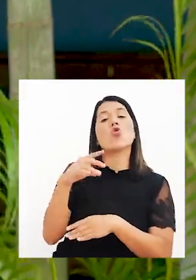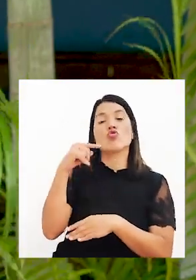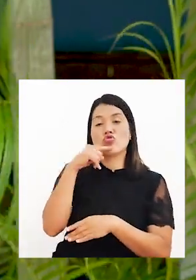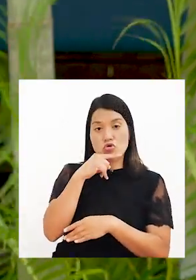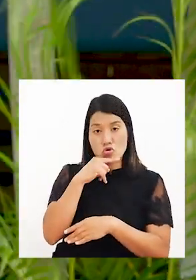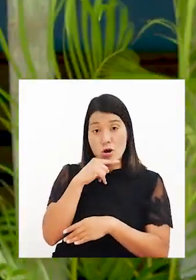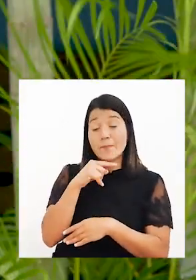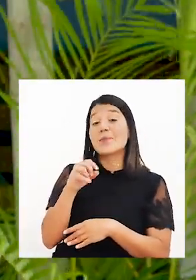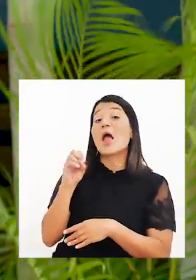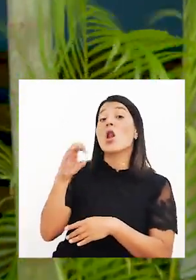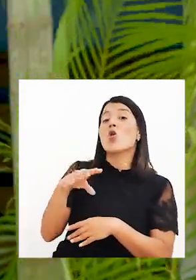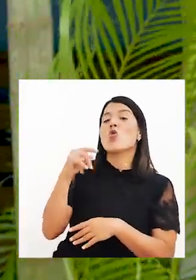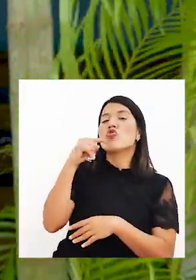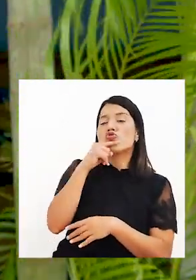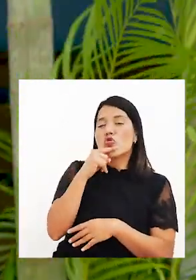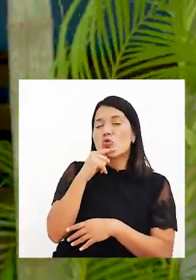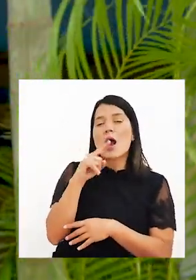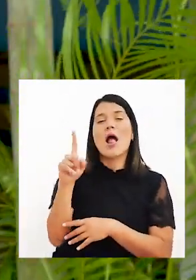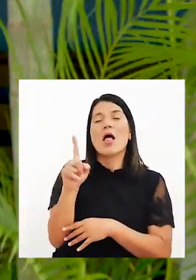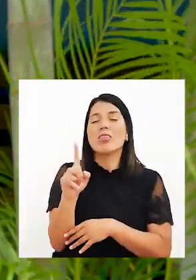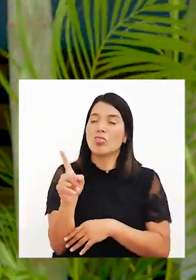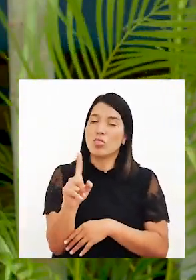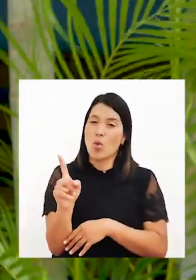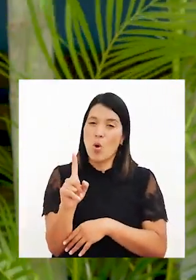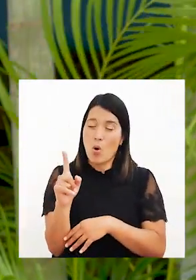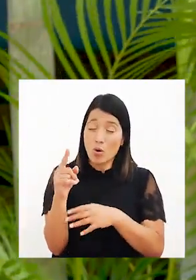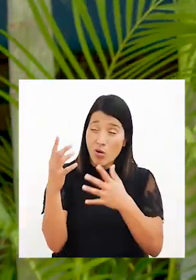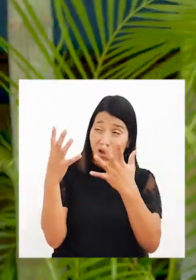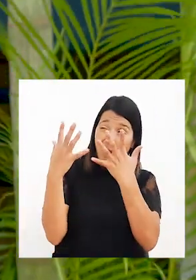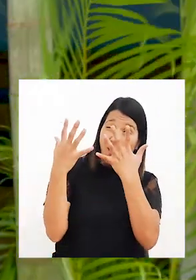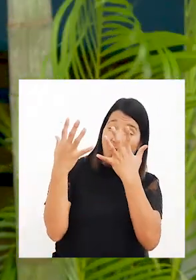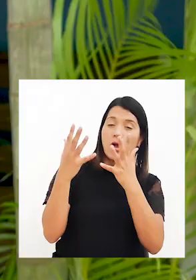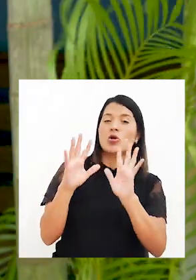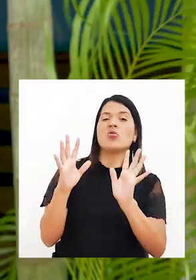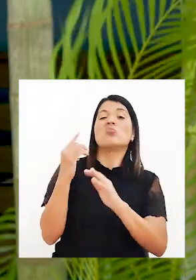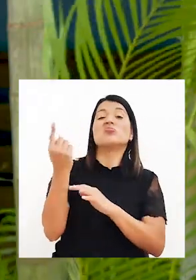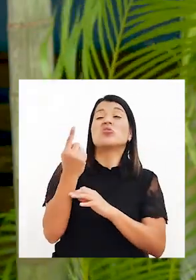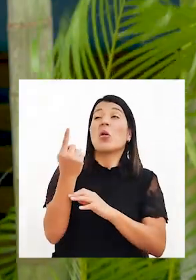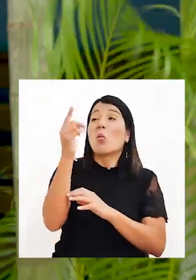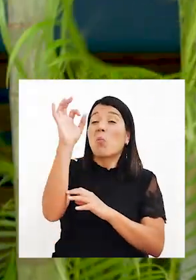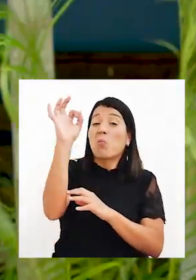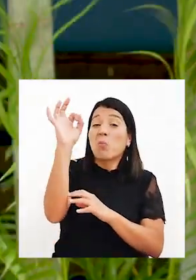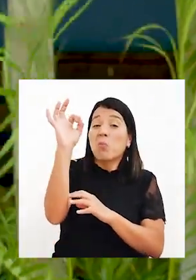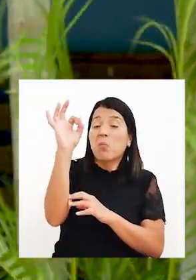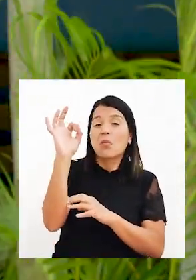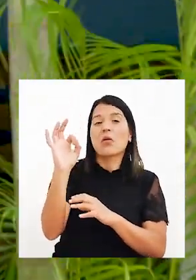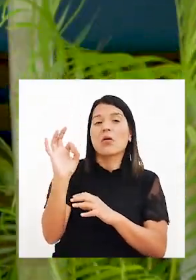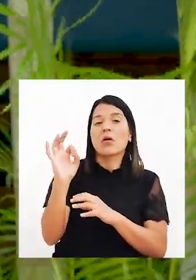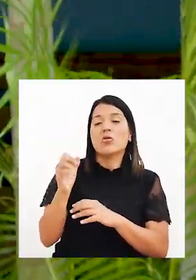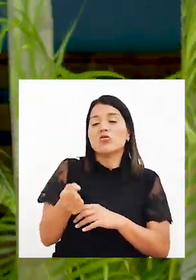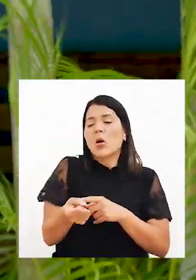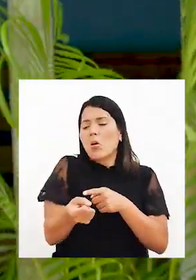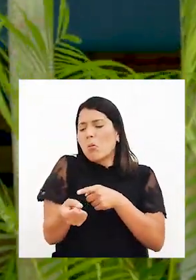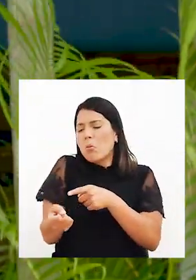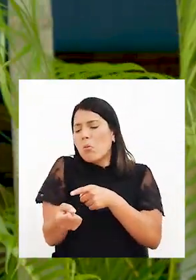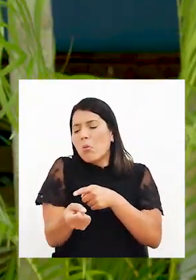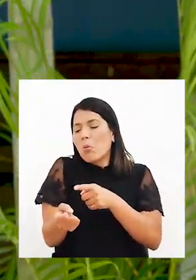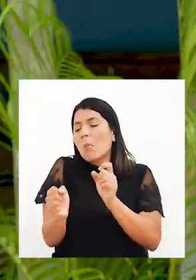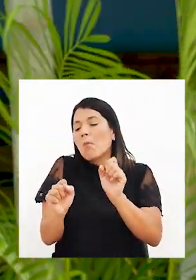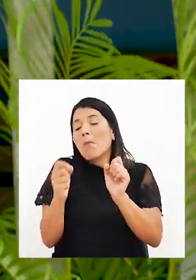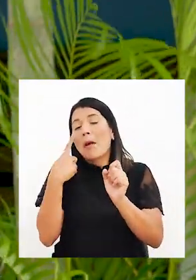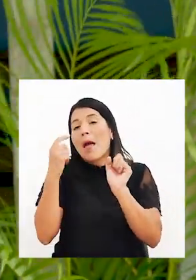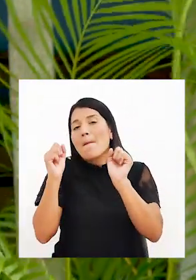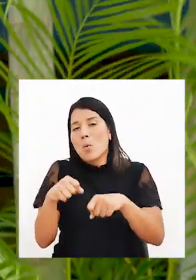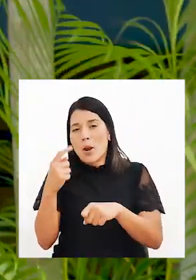roja, ¿verdad? La luz roja no crea tanta iluminación, sino solamente crea un pequeño punto donde los guiamos para tener una buena visibilidad a la hora de